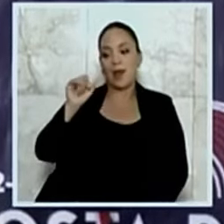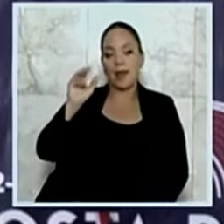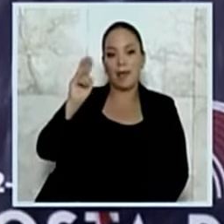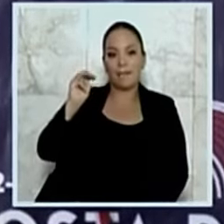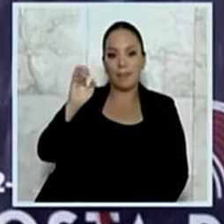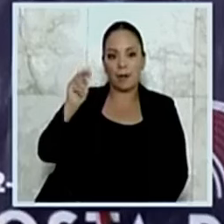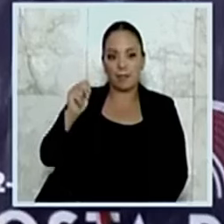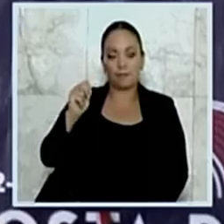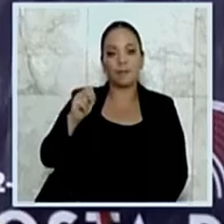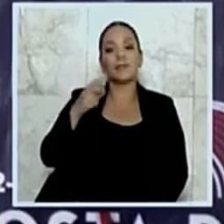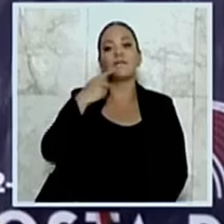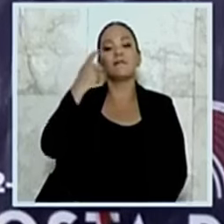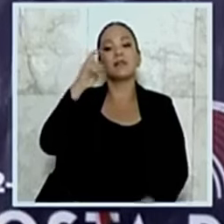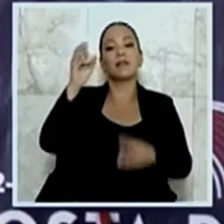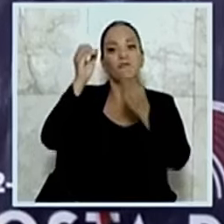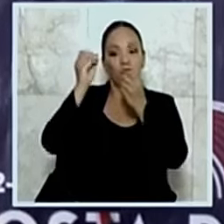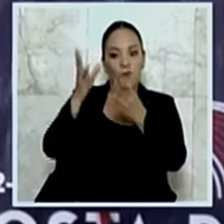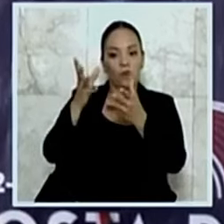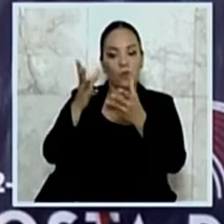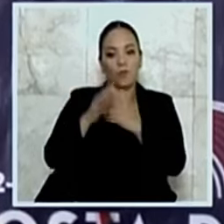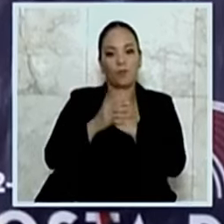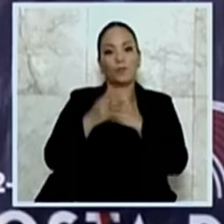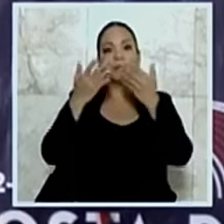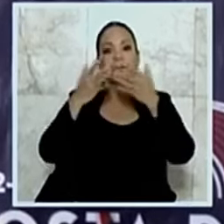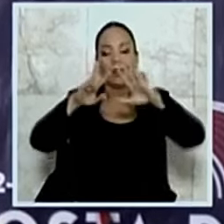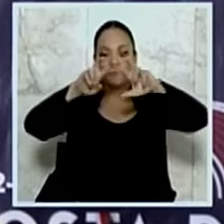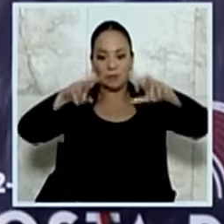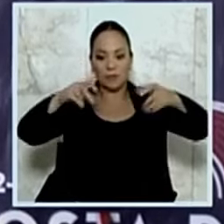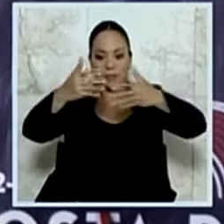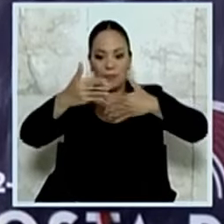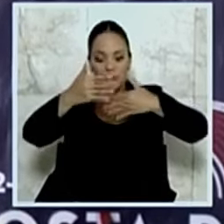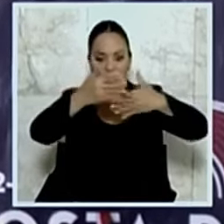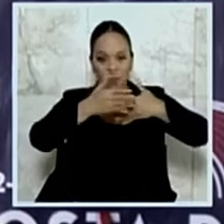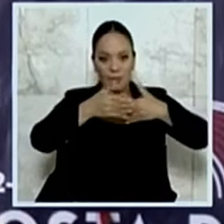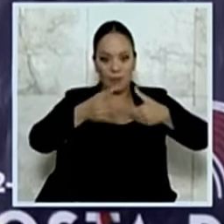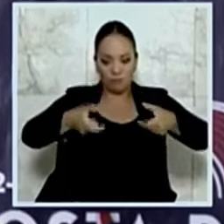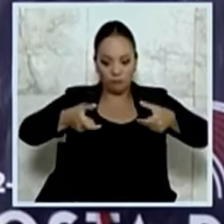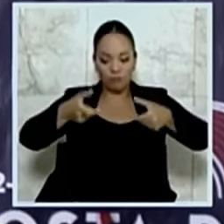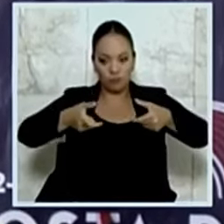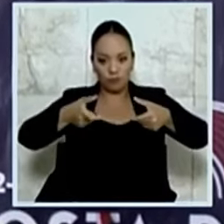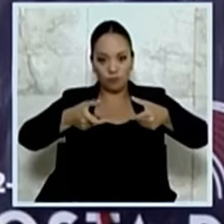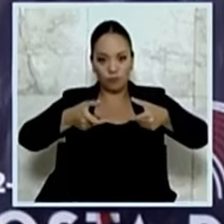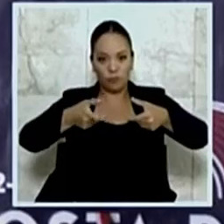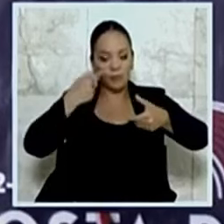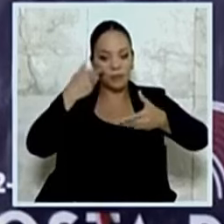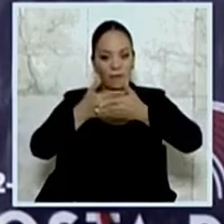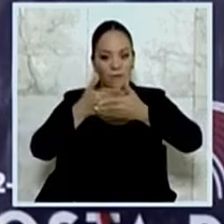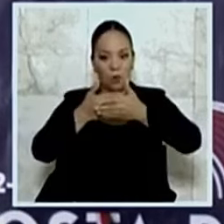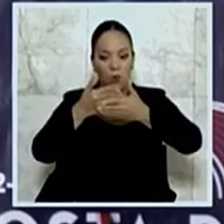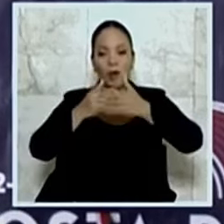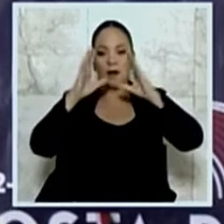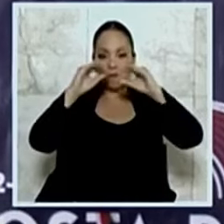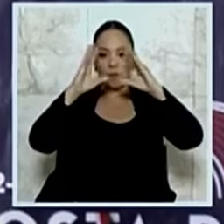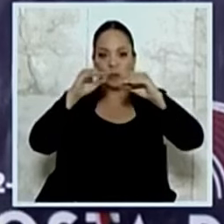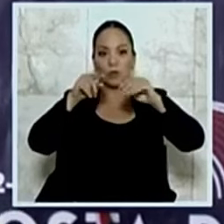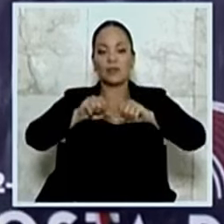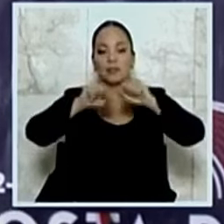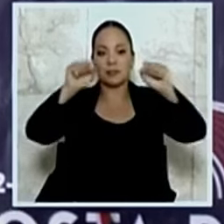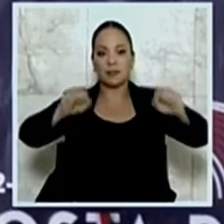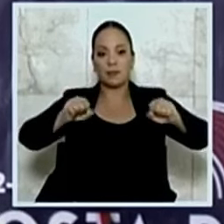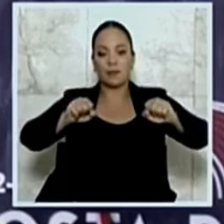realizada por ese despacho, en esta oportunidad, a solicitud de la parte investigada, en este caso el señor Lehmann,